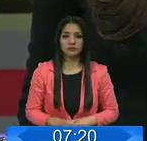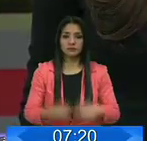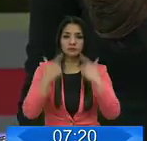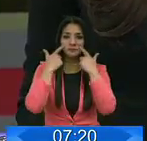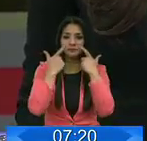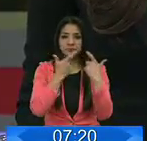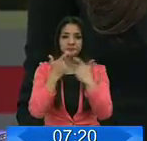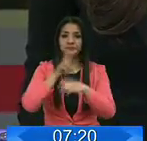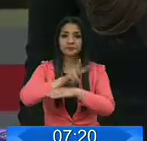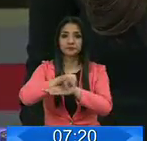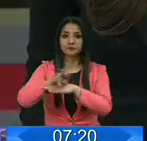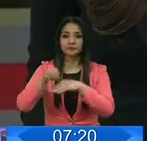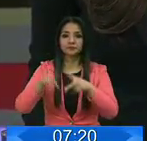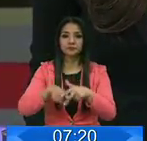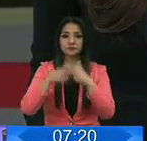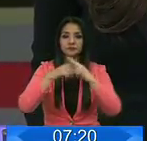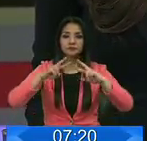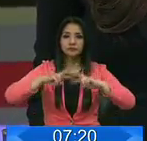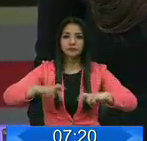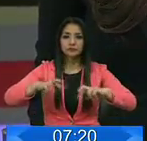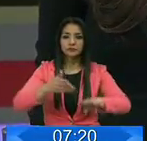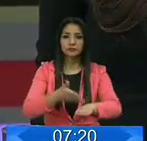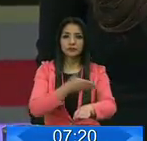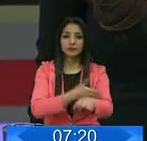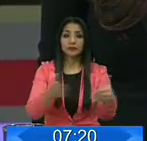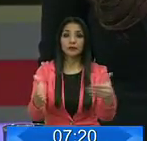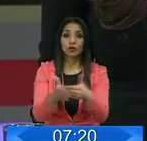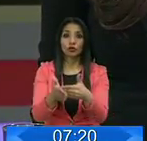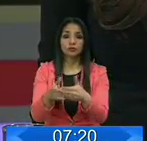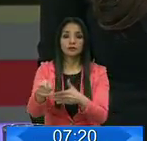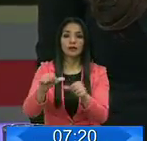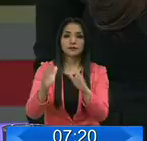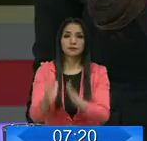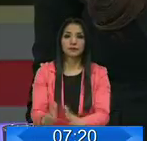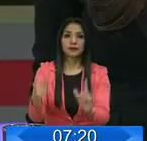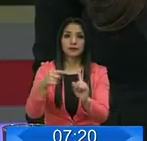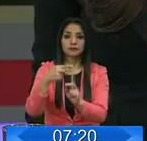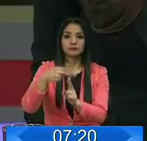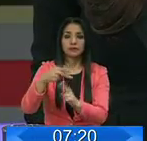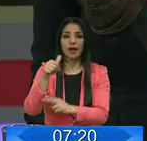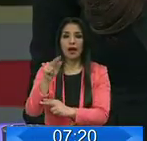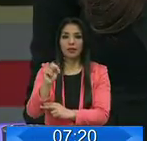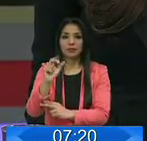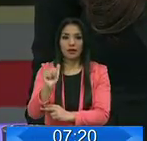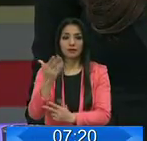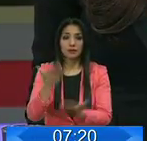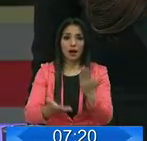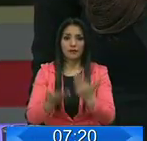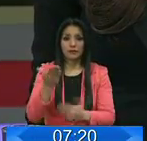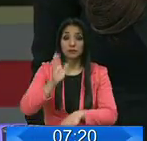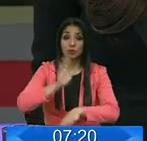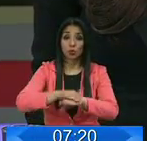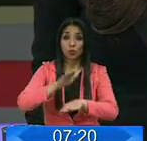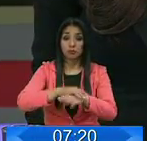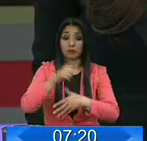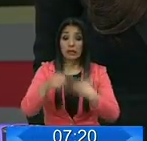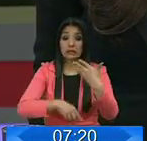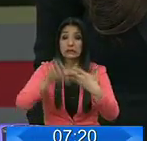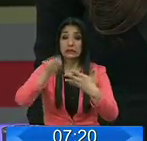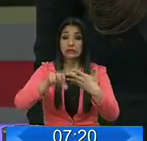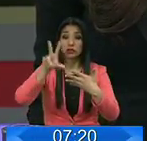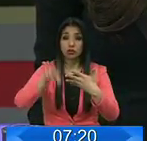Estado inició una investigación previa en contra de la asambleísta Ana Galarza para determinar el posible cometimiento de varios delitos, entre